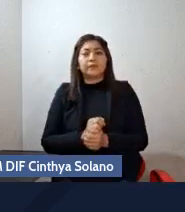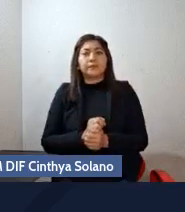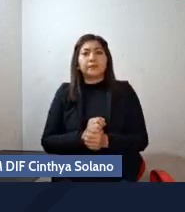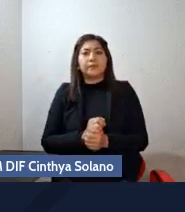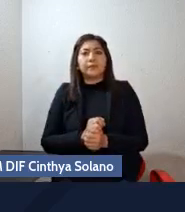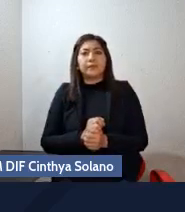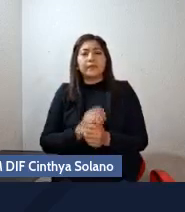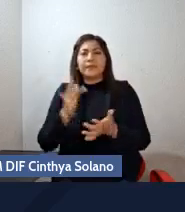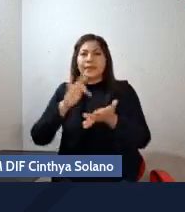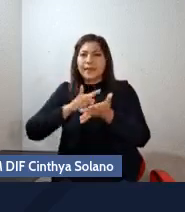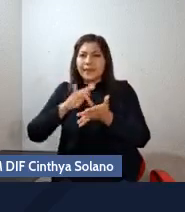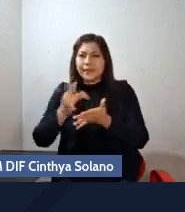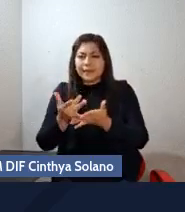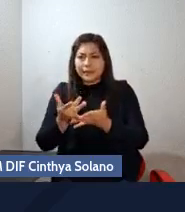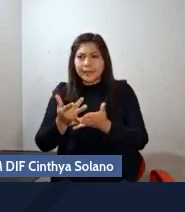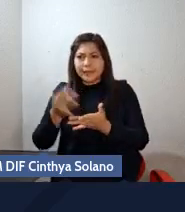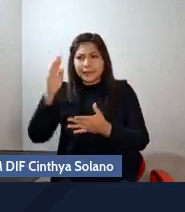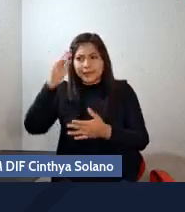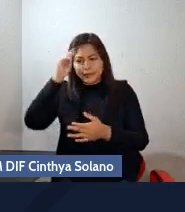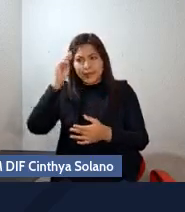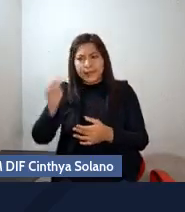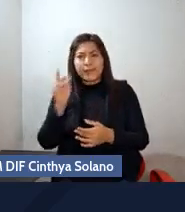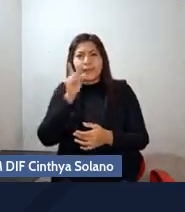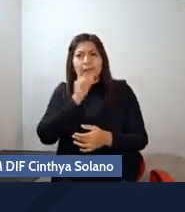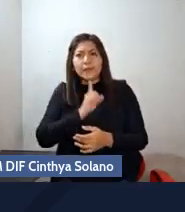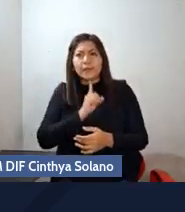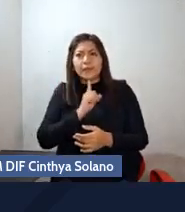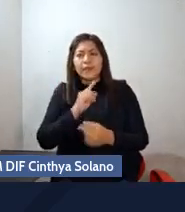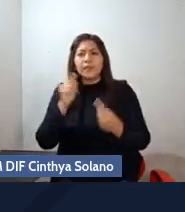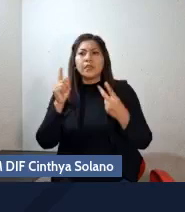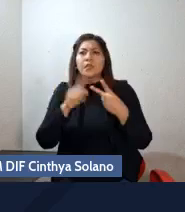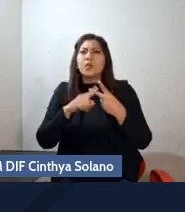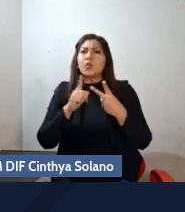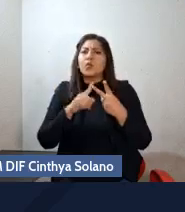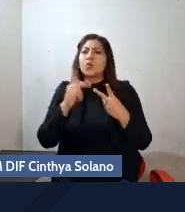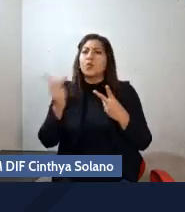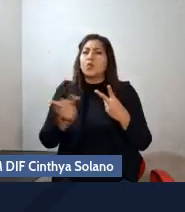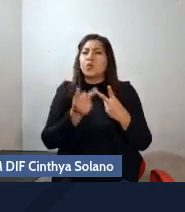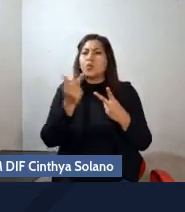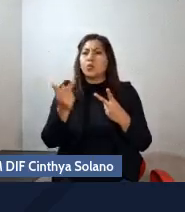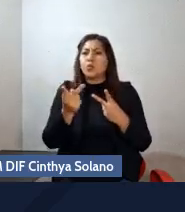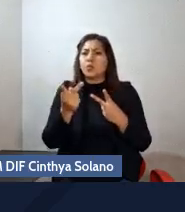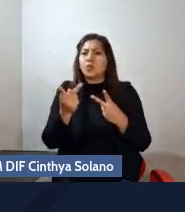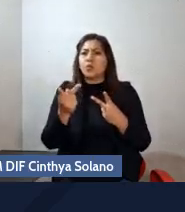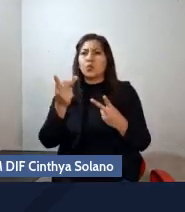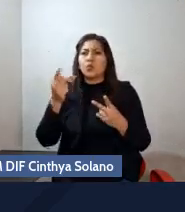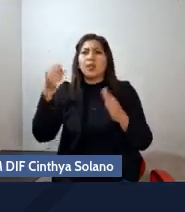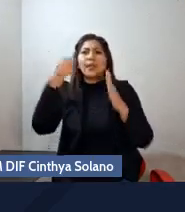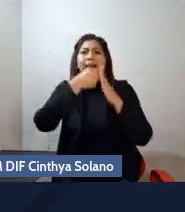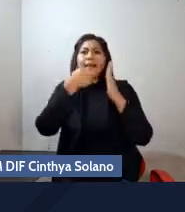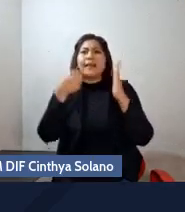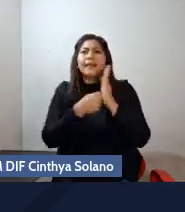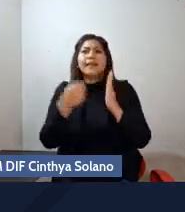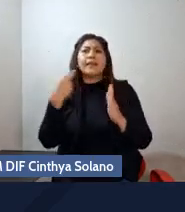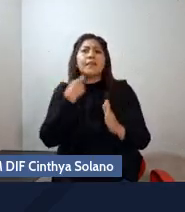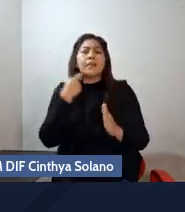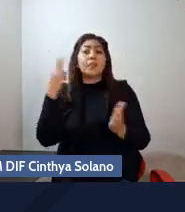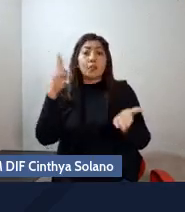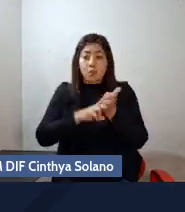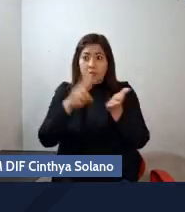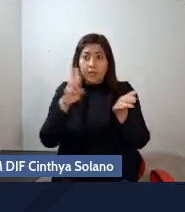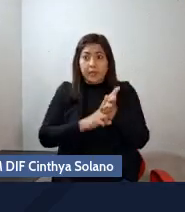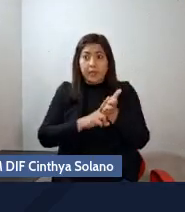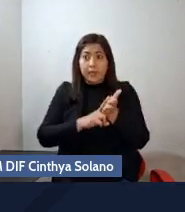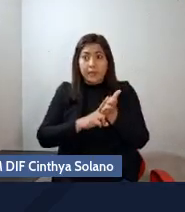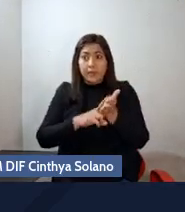Gracias, maestra. Y otra pregunta es, ¿solo un testamento de notario es válido o también un testamento con firma